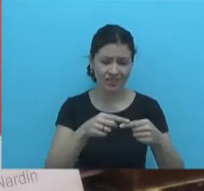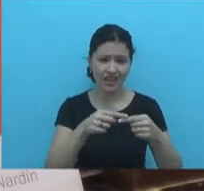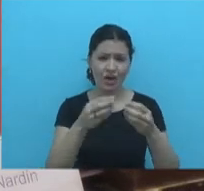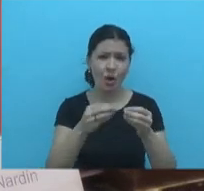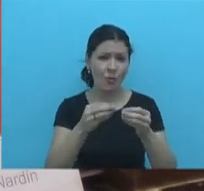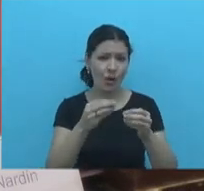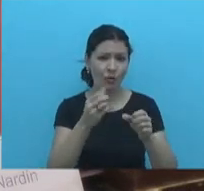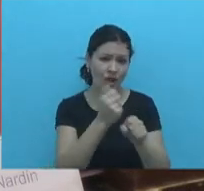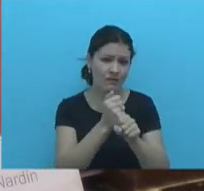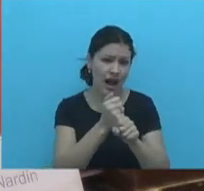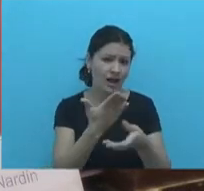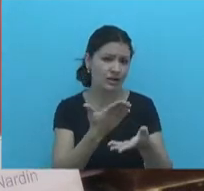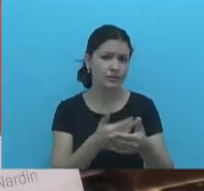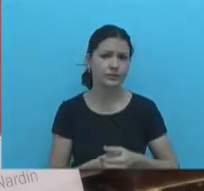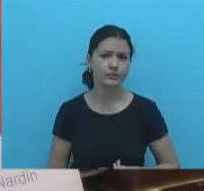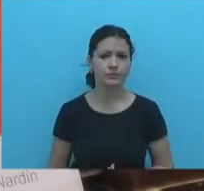en el mercado laboral.